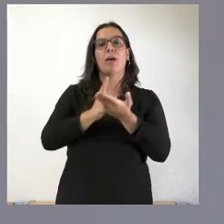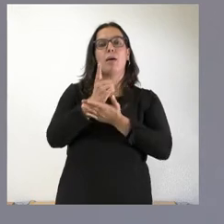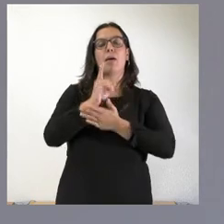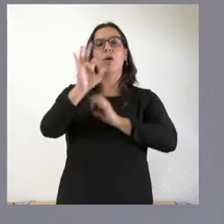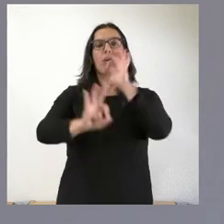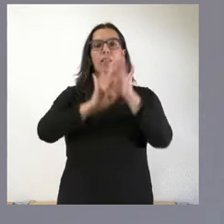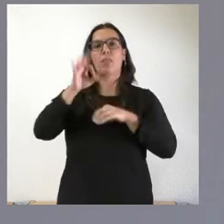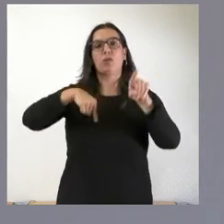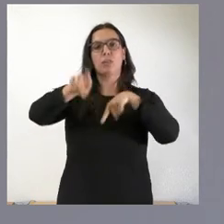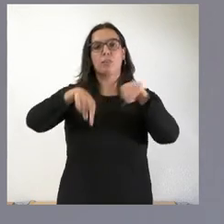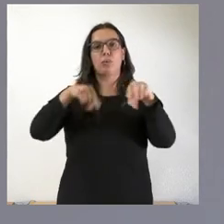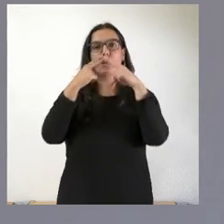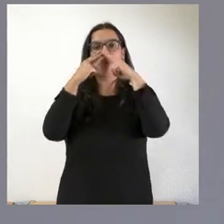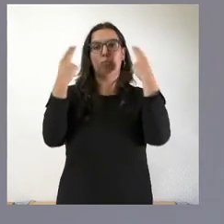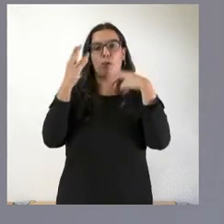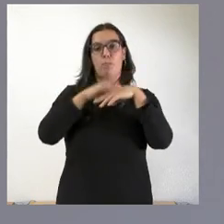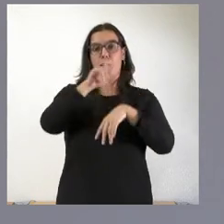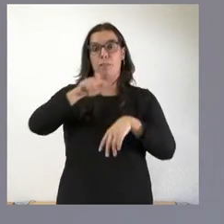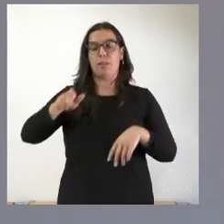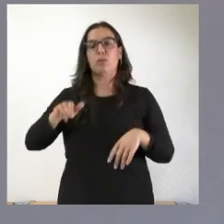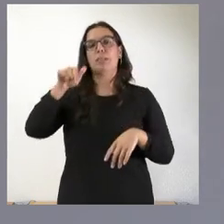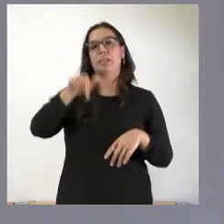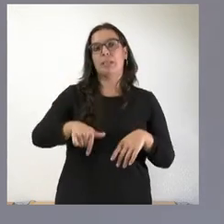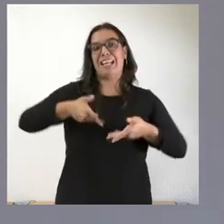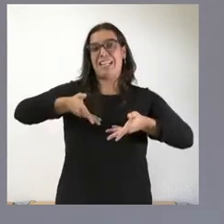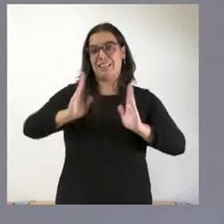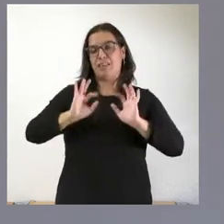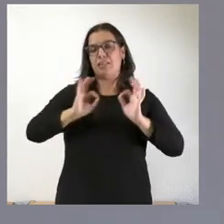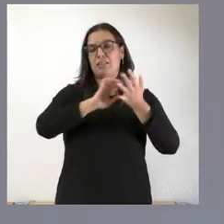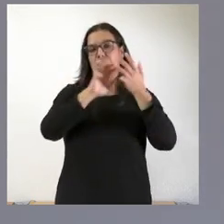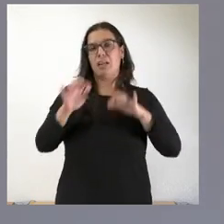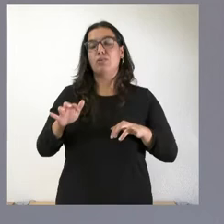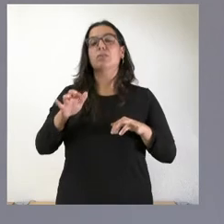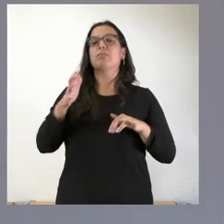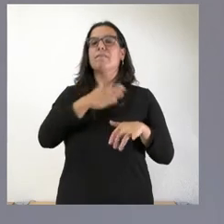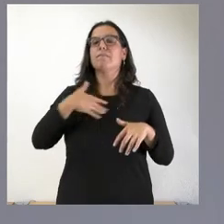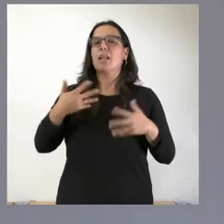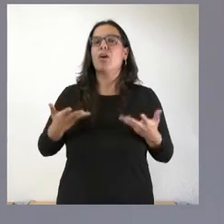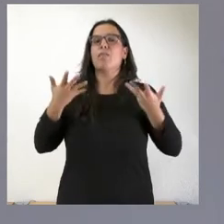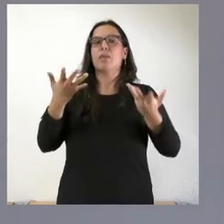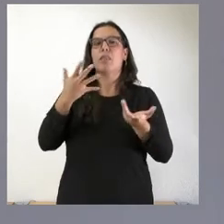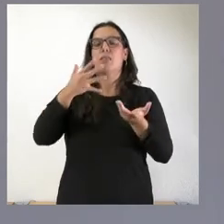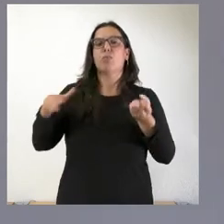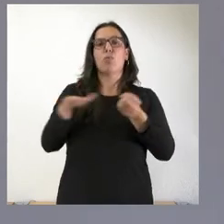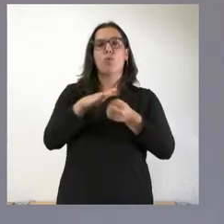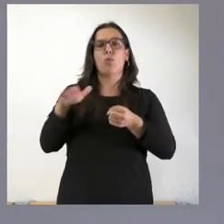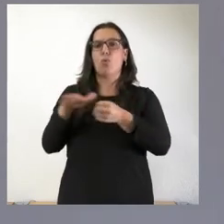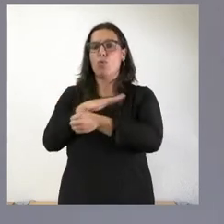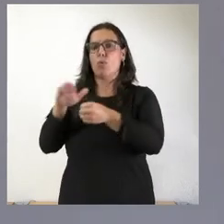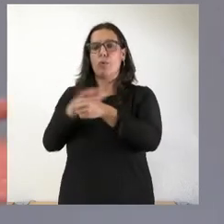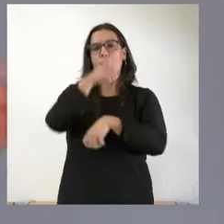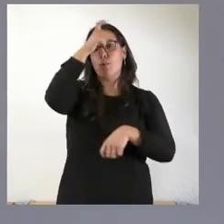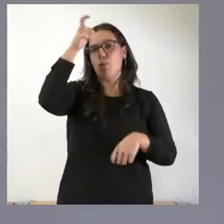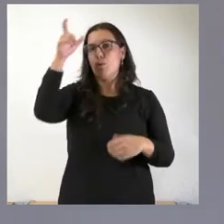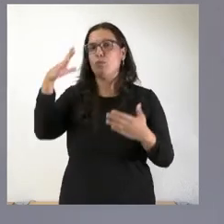transporte público de viajeros por carretera en Castilla y León, con el que se pretende garantizar la cobertura de todos los municipios de nuestra comunidad